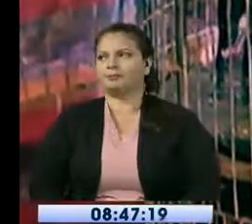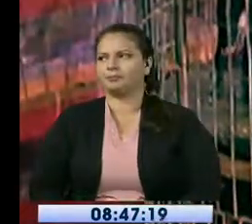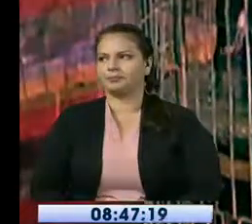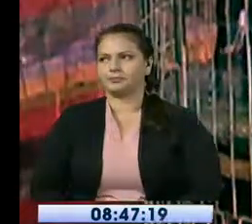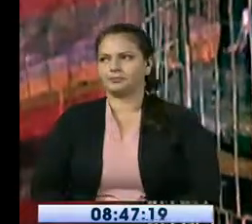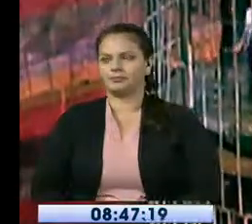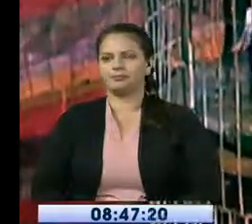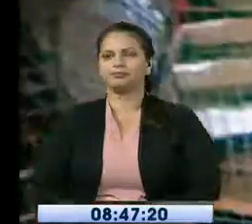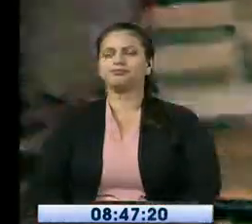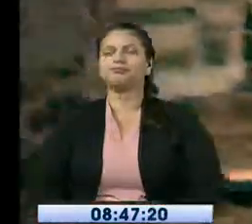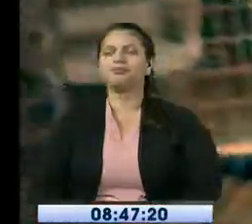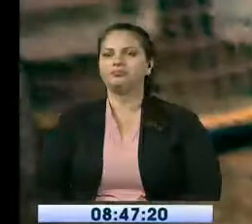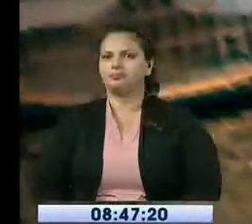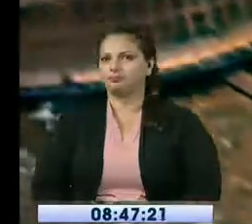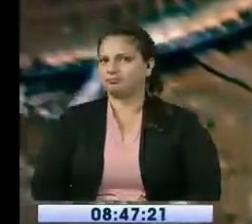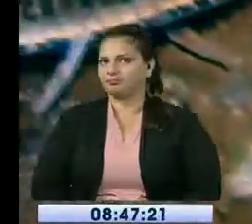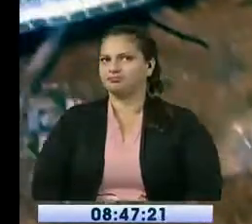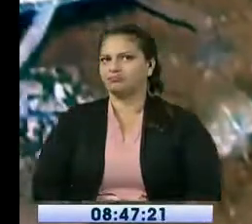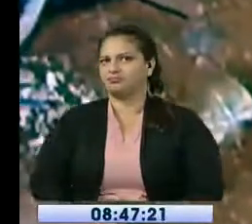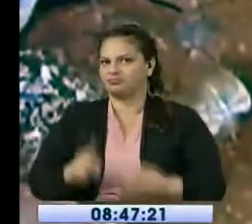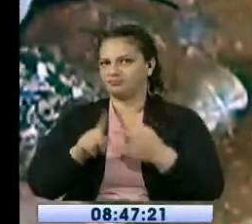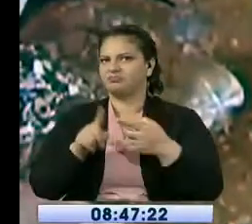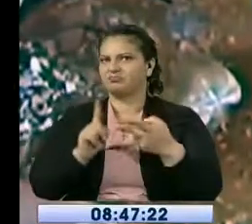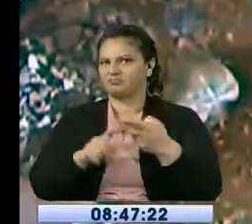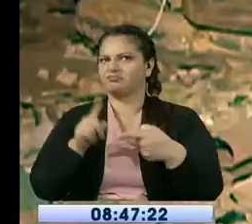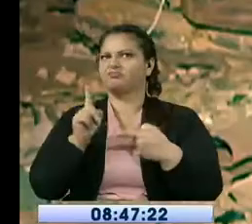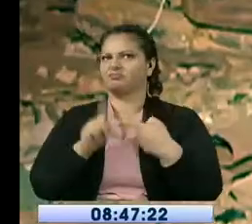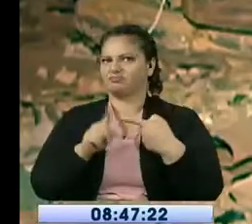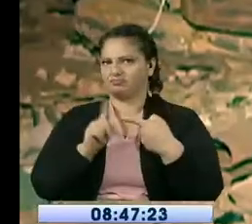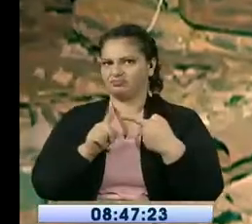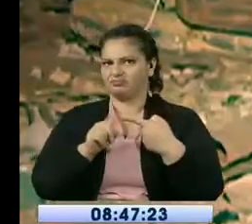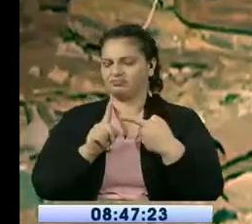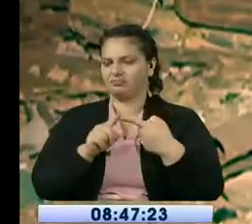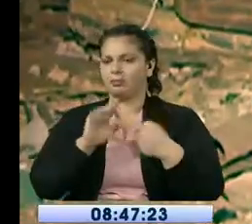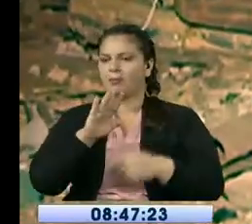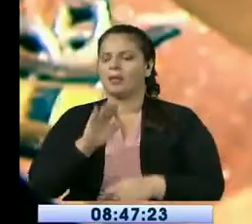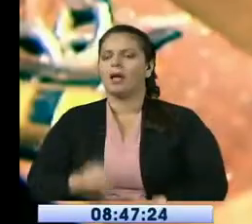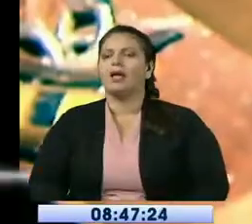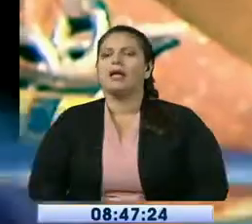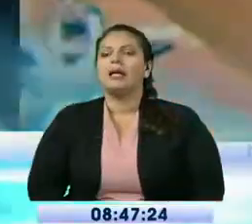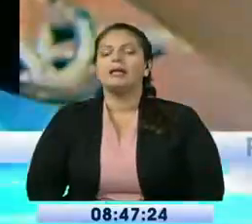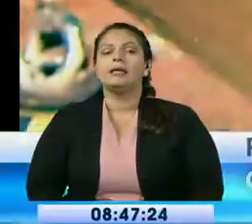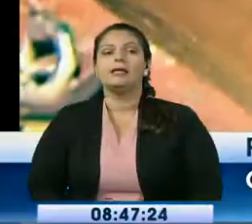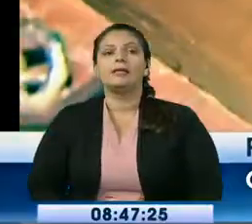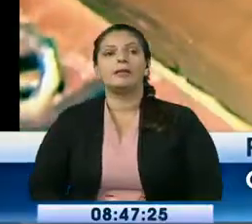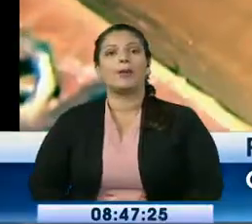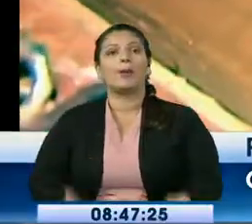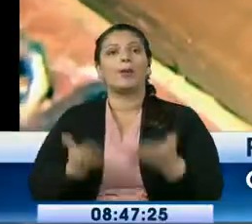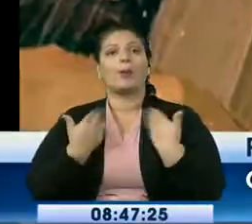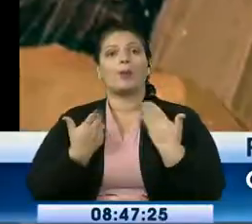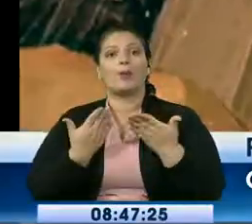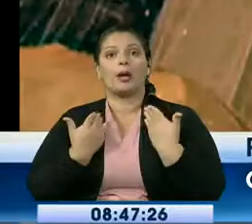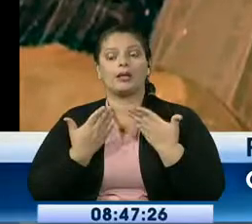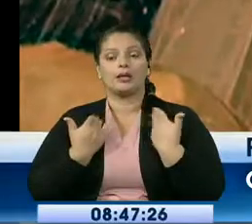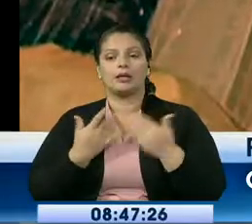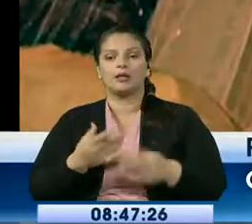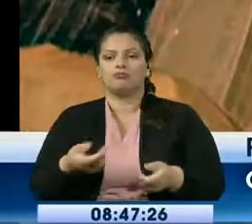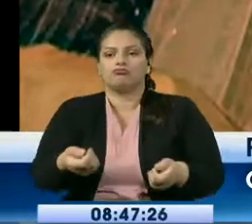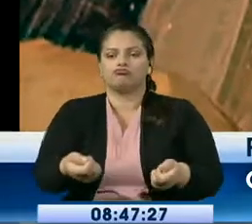El inmueble parecía ser un simple criadero de gallos, pero realmente servía para ser un importante centro de acopio de